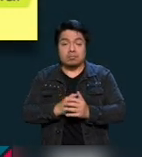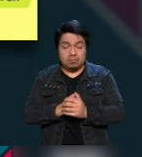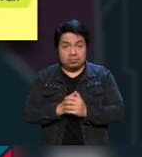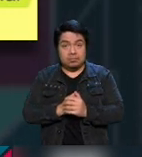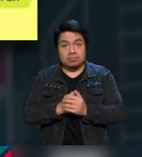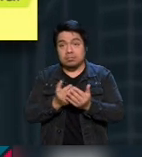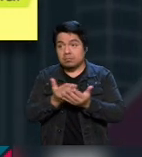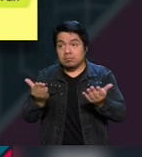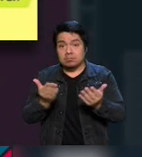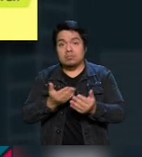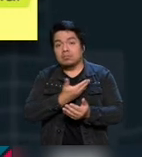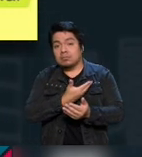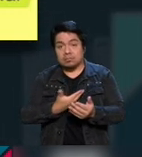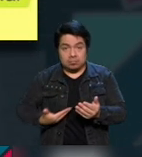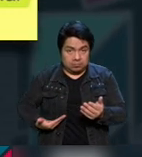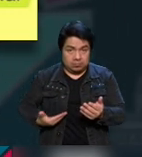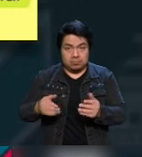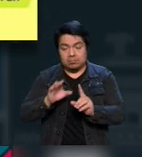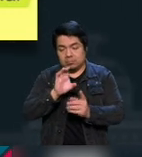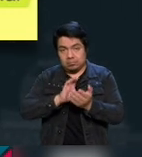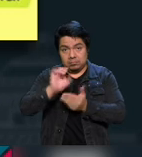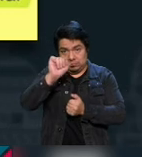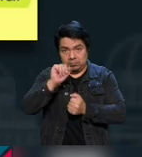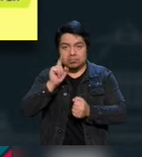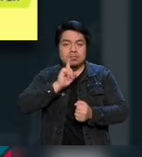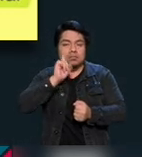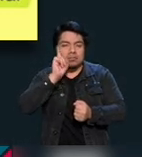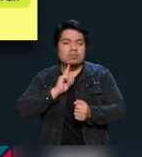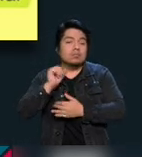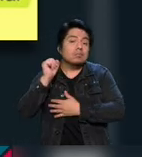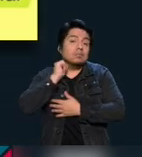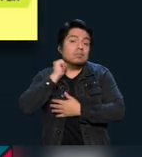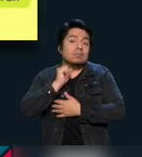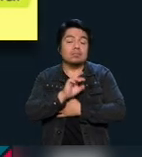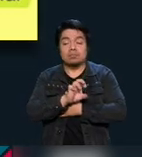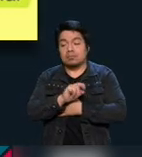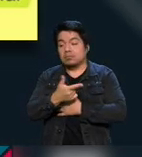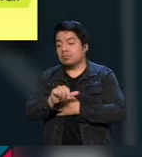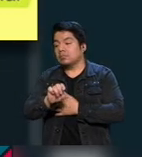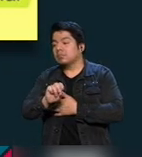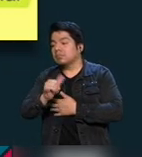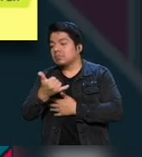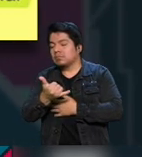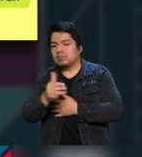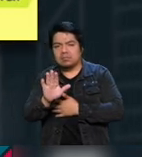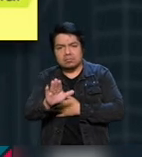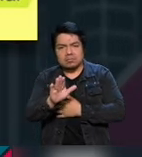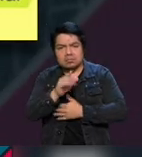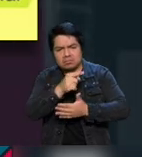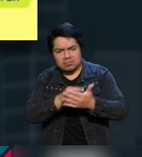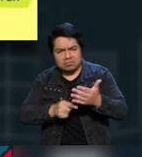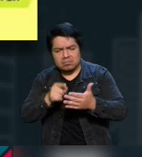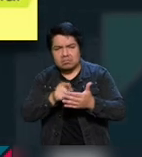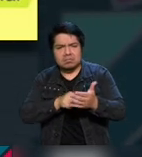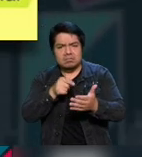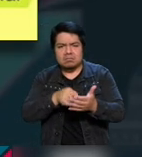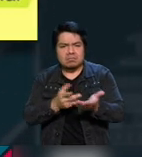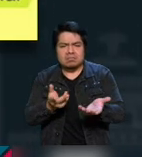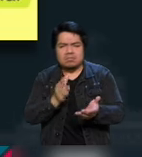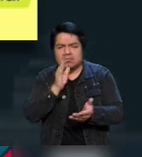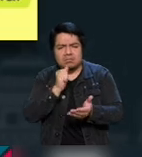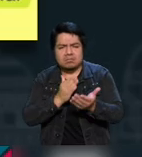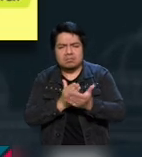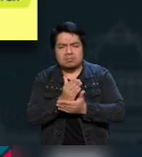Al respecto, la presidenta de la Comisión de Puntos Constitucionales del Senado de la República, Ernestina Godoy, aclaró que la suspensión es